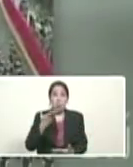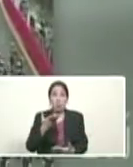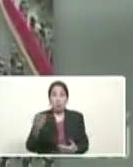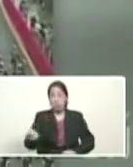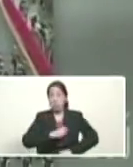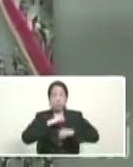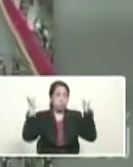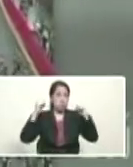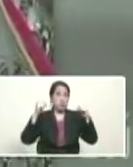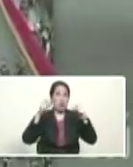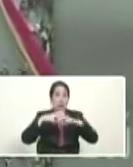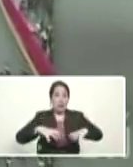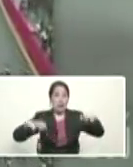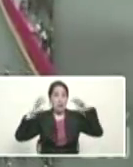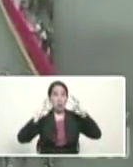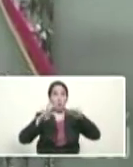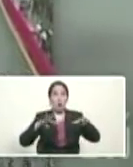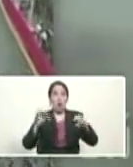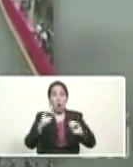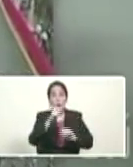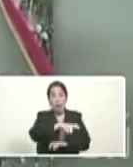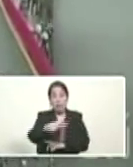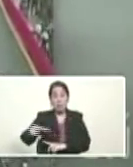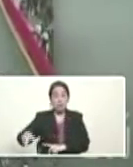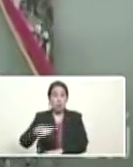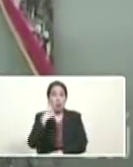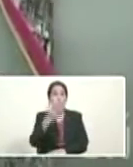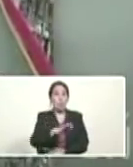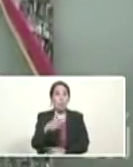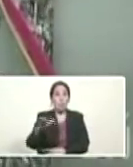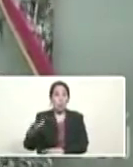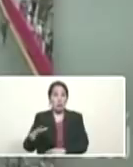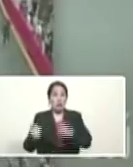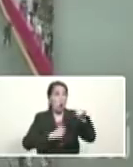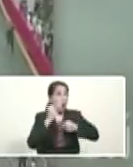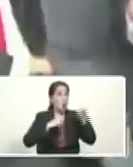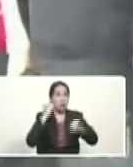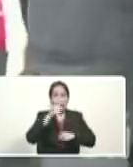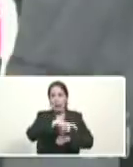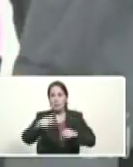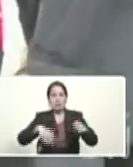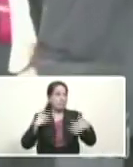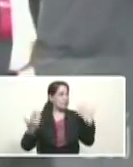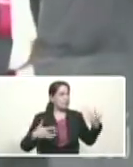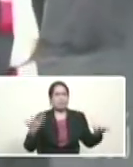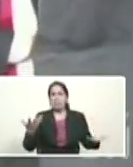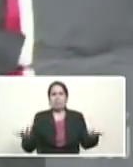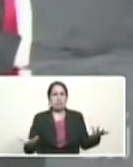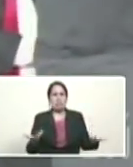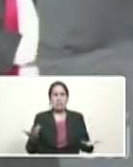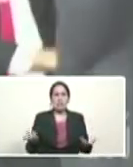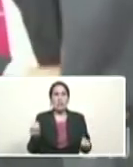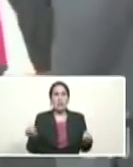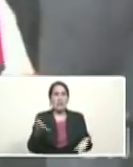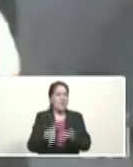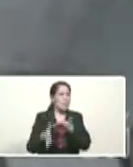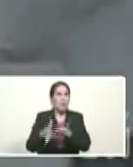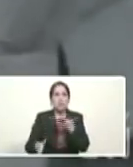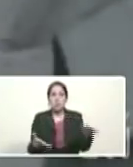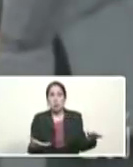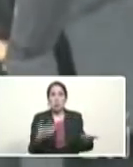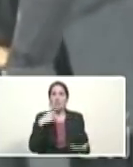o si fallaba con decenas de civiles en el lugar el público se dispersó y los venezolanos comenzaron a preguntarse qué pasó realmente